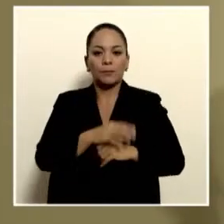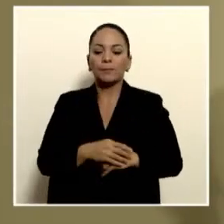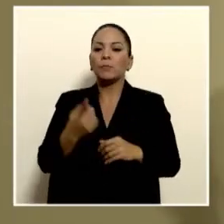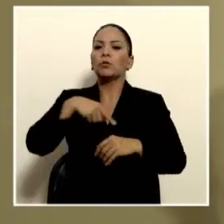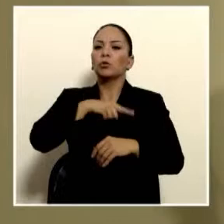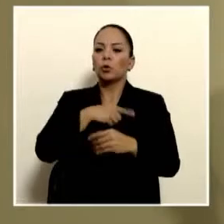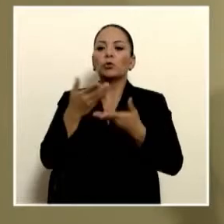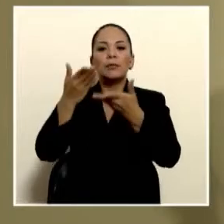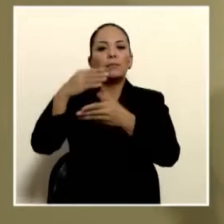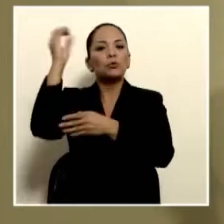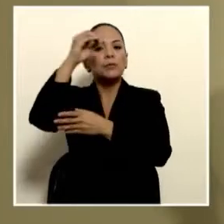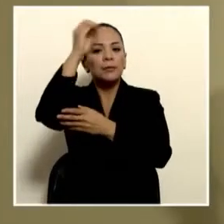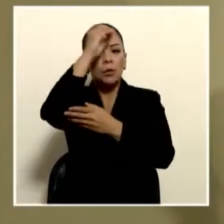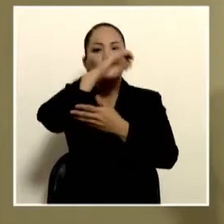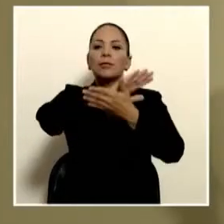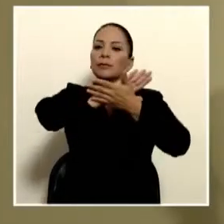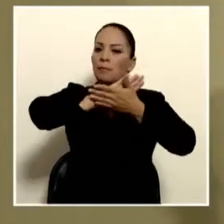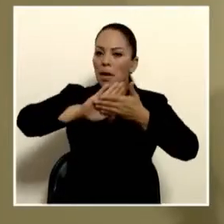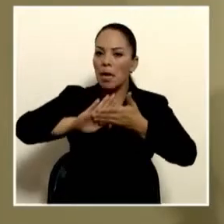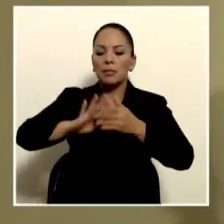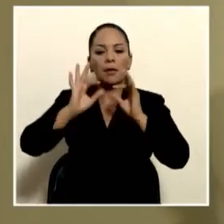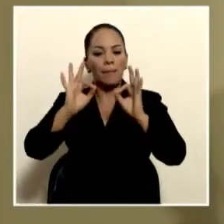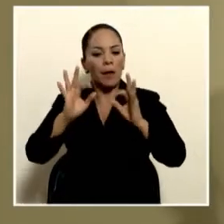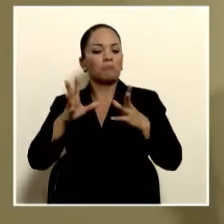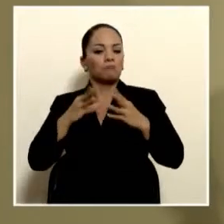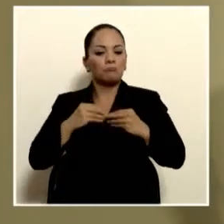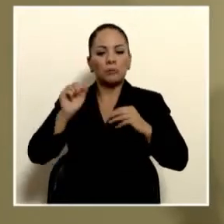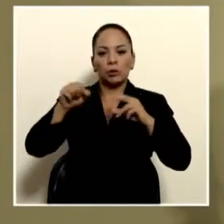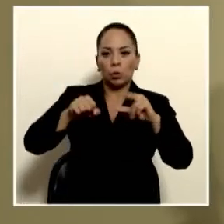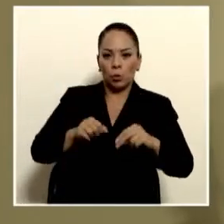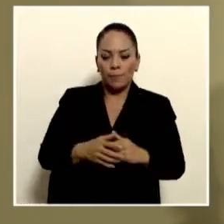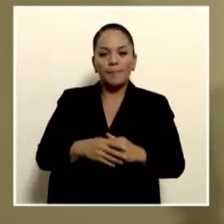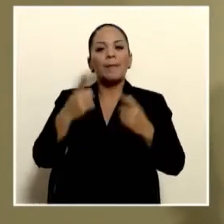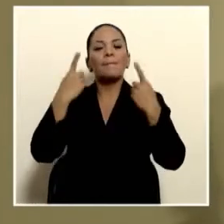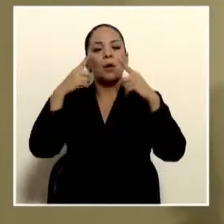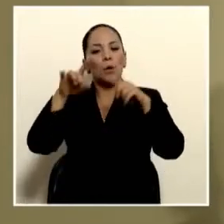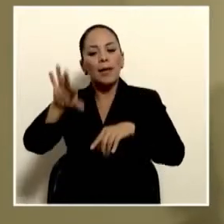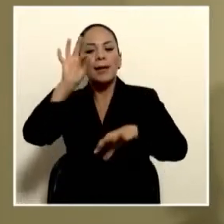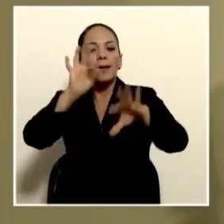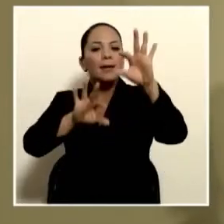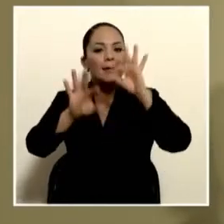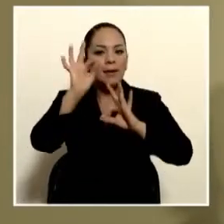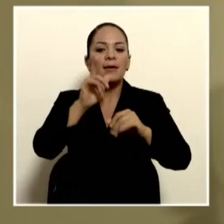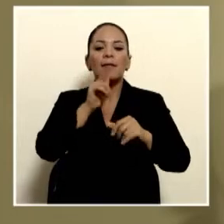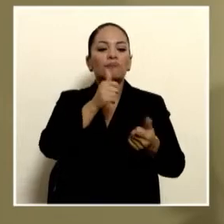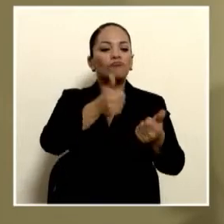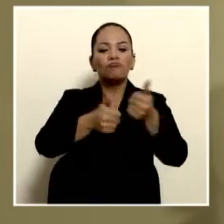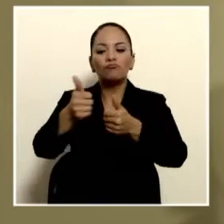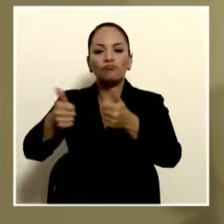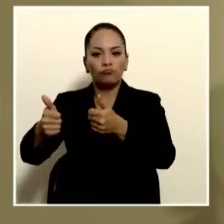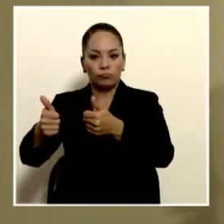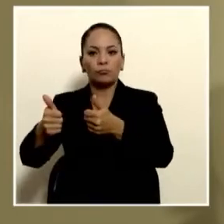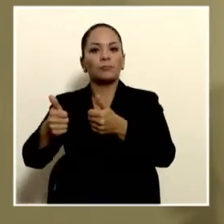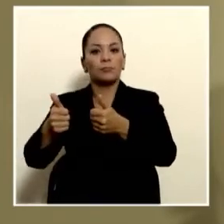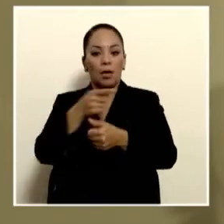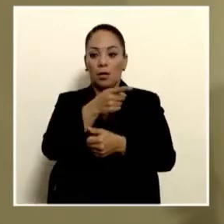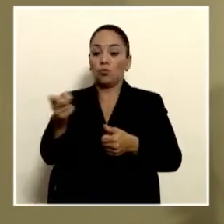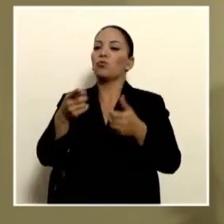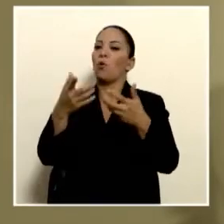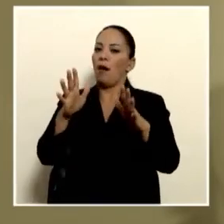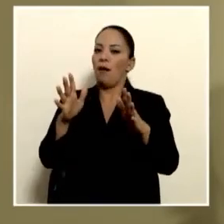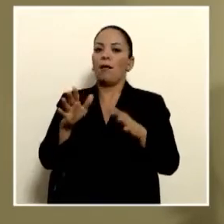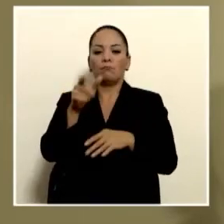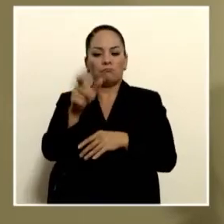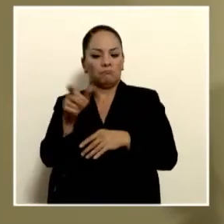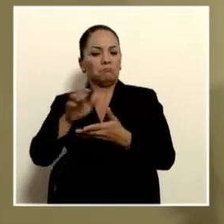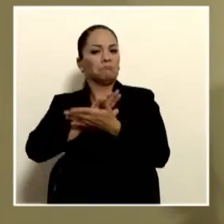emitimos criterios de transparencia y admisibilidad para elegir a los postulantes transparentes y conocidos de